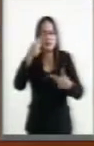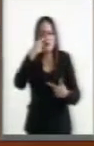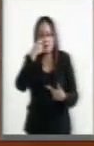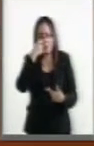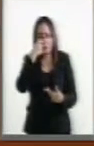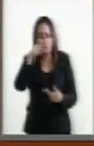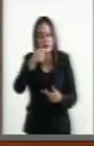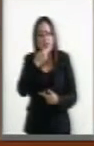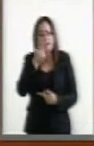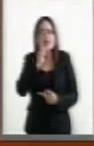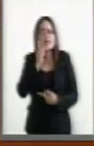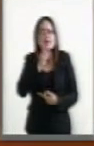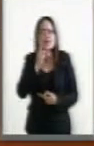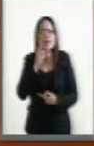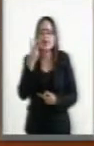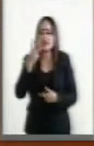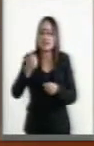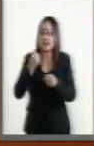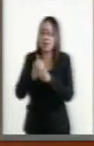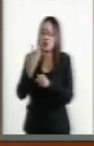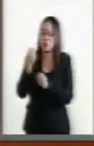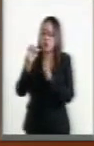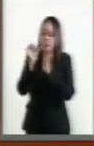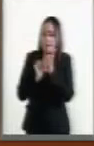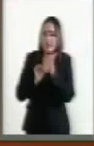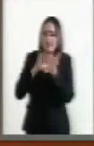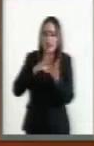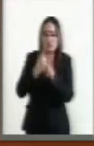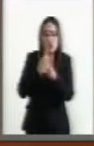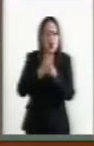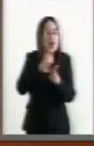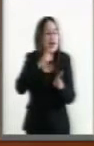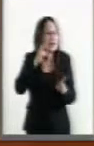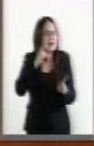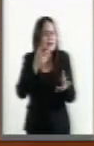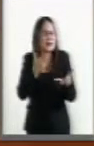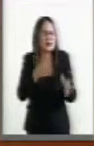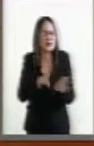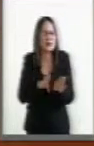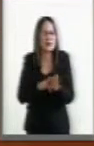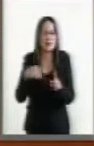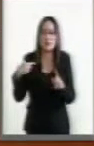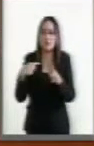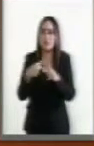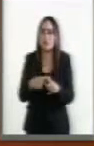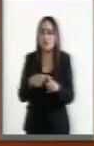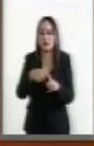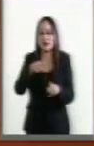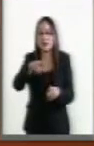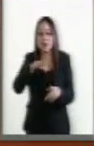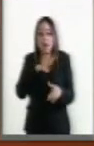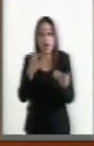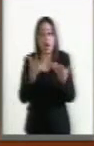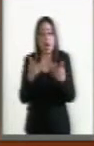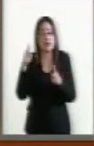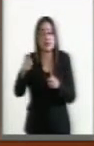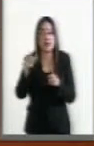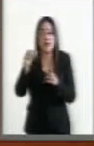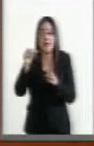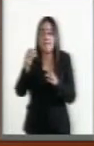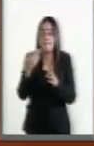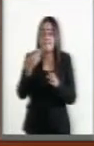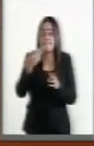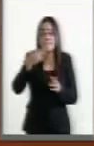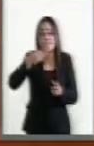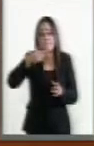3 años, 9 meses que fue abusada sexualmente. Y que hasta la fecha, a pesar de que esto se presentó en el mes de mayo,